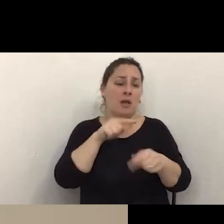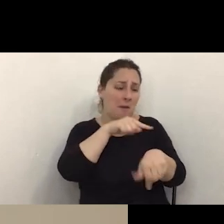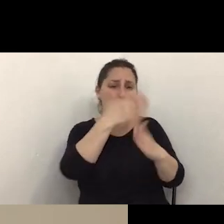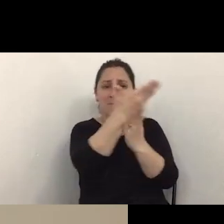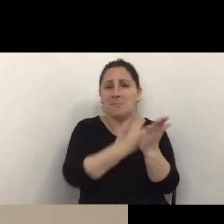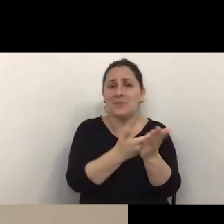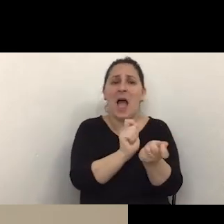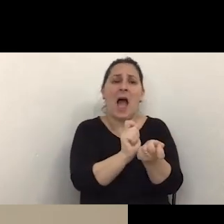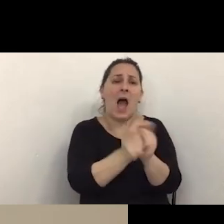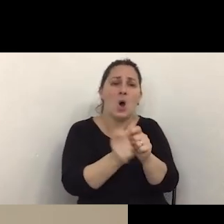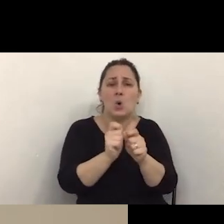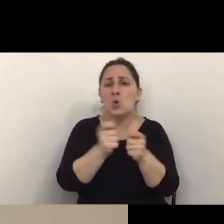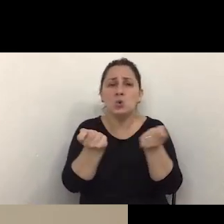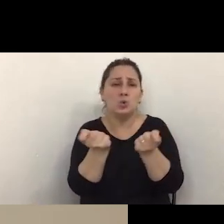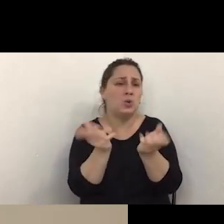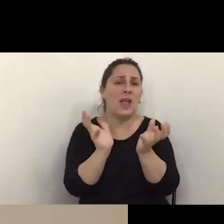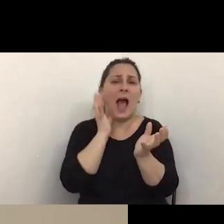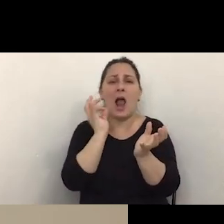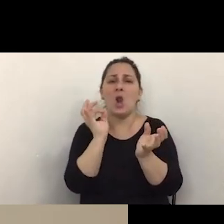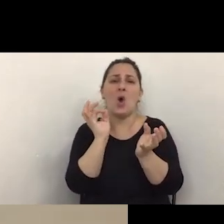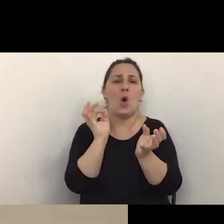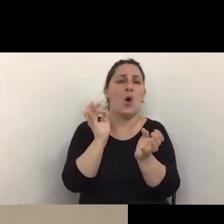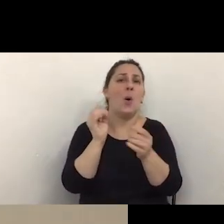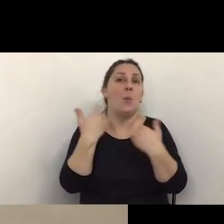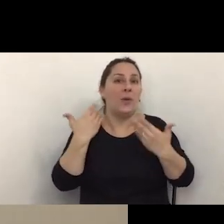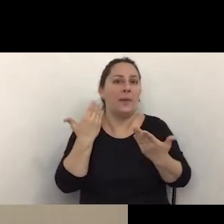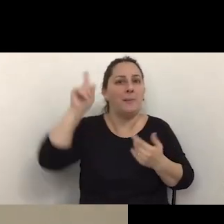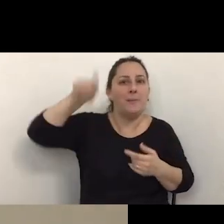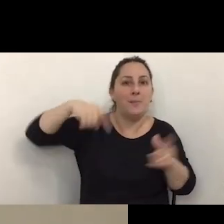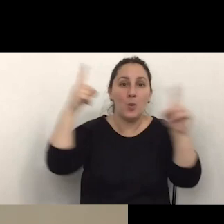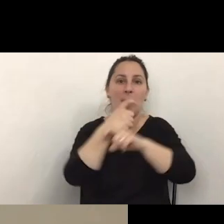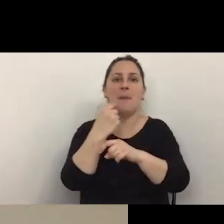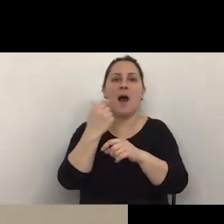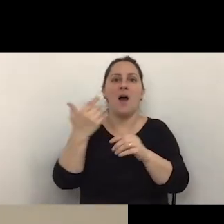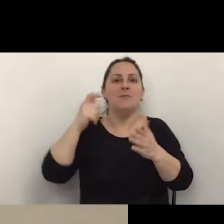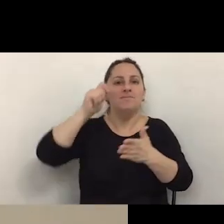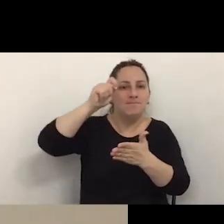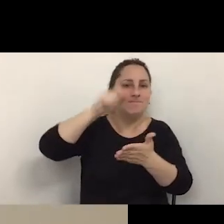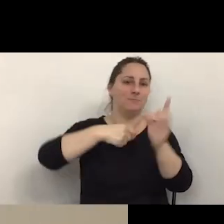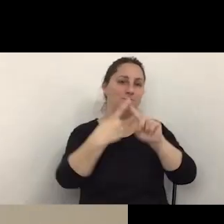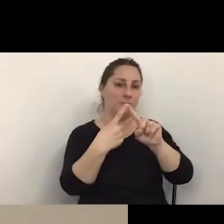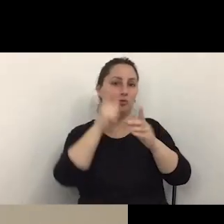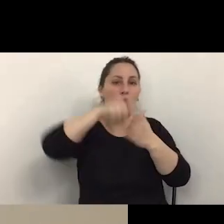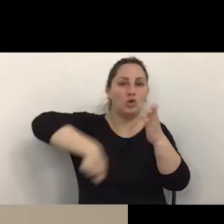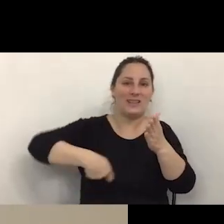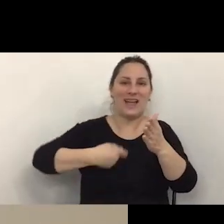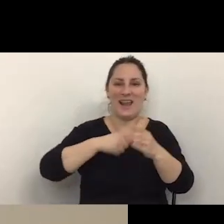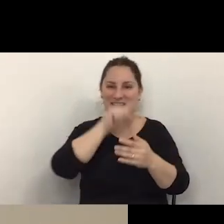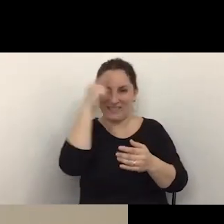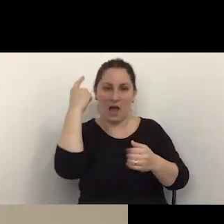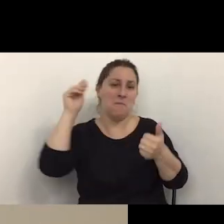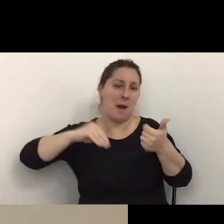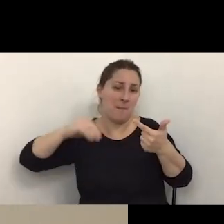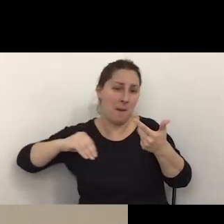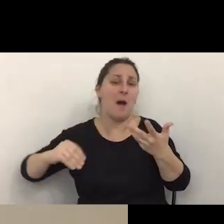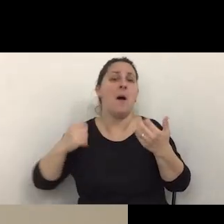puede llegar a tener consecuencias en cuanto a la capacidad para contratar con el Estado, o para un montón de cuestiones, entonces por